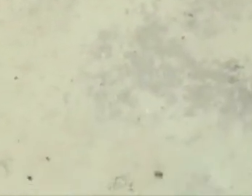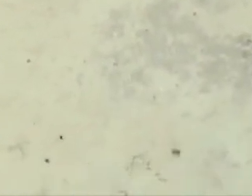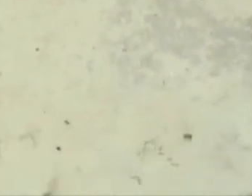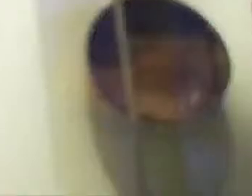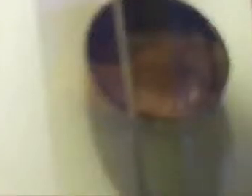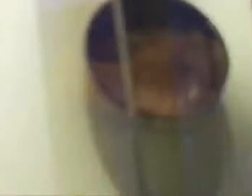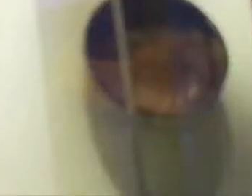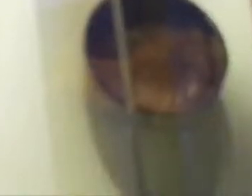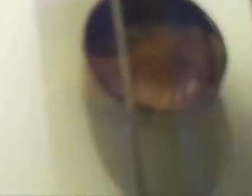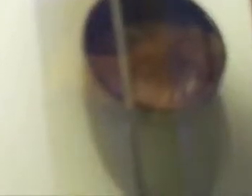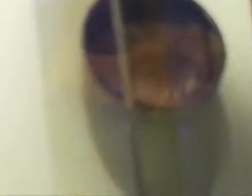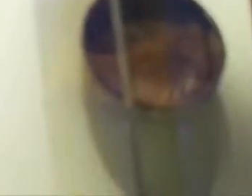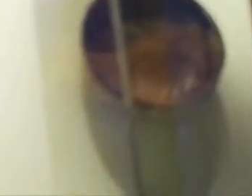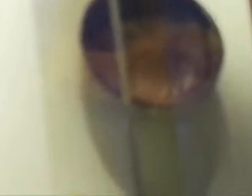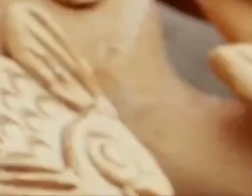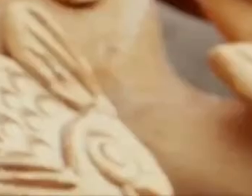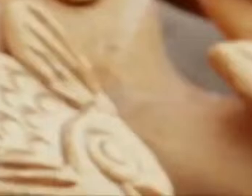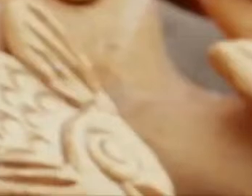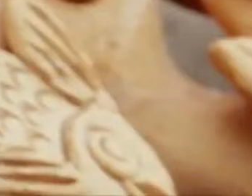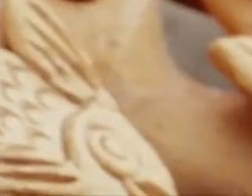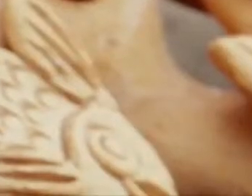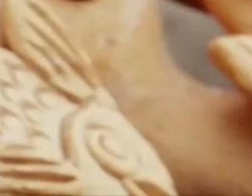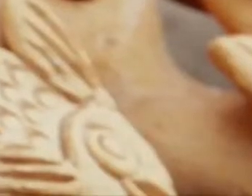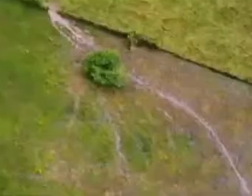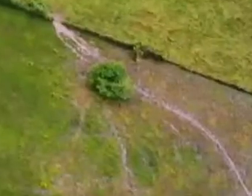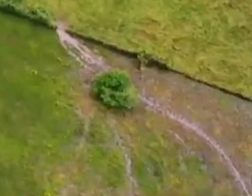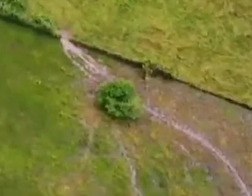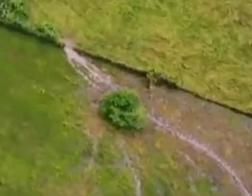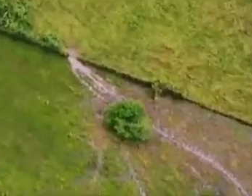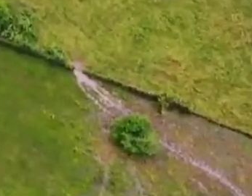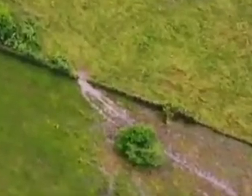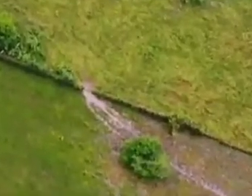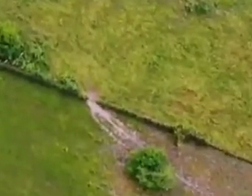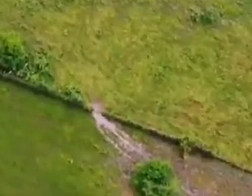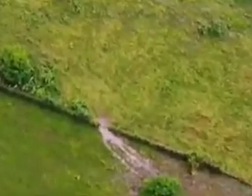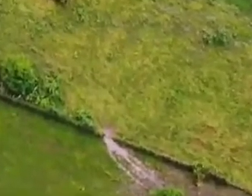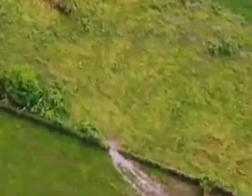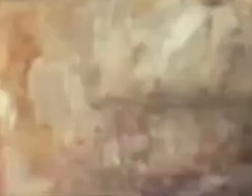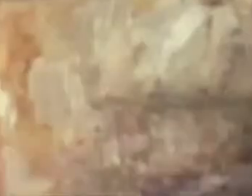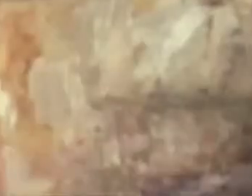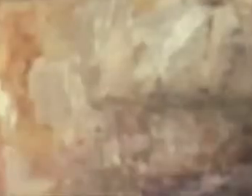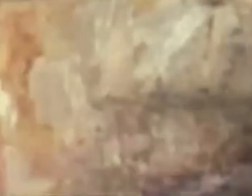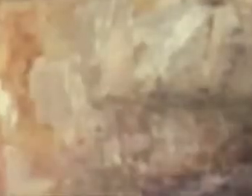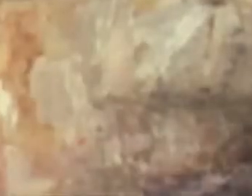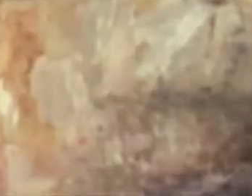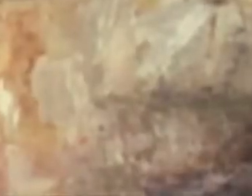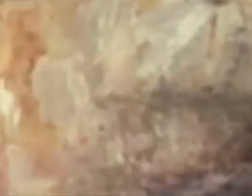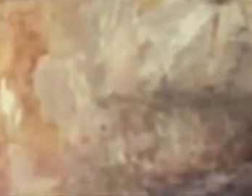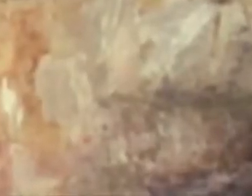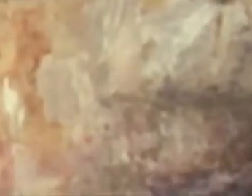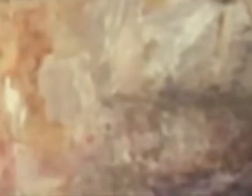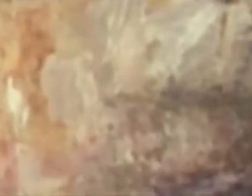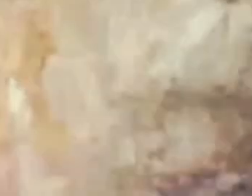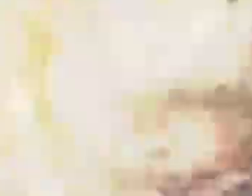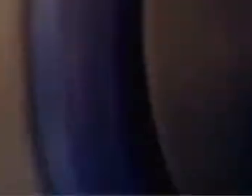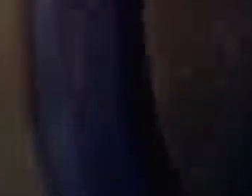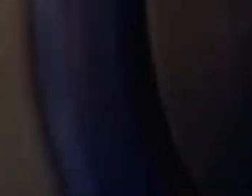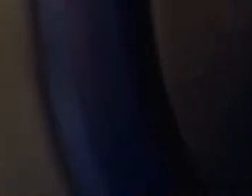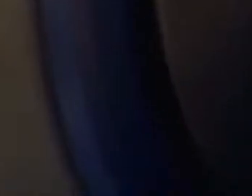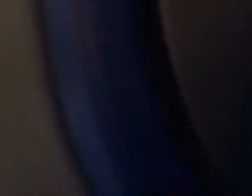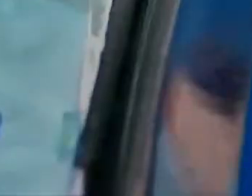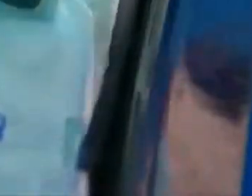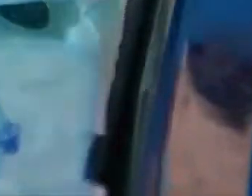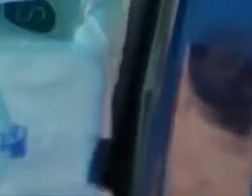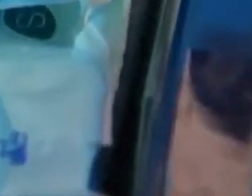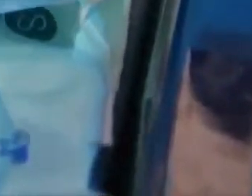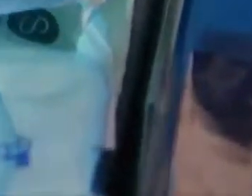Mirar al pasado sí, pero para tomar aliento, para tomar historia, para tomar investigación de lo que ha pasado.